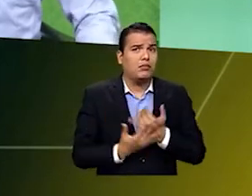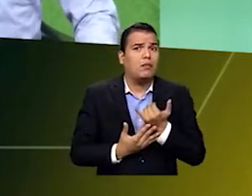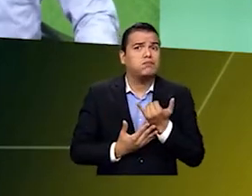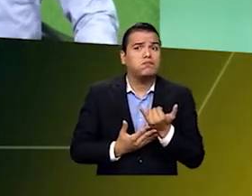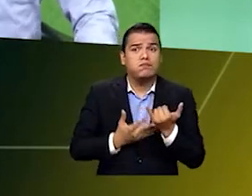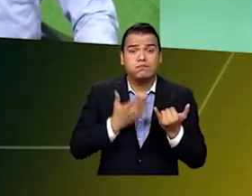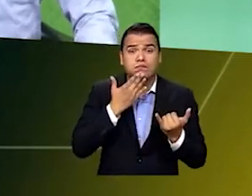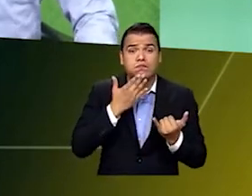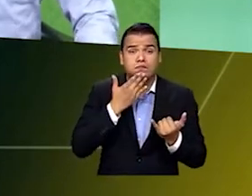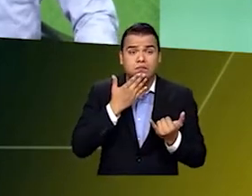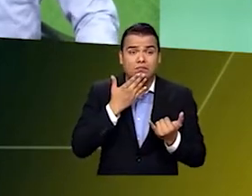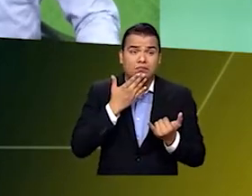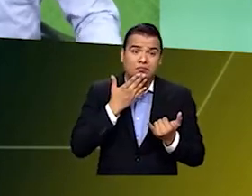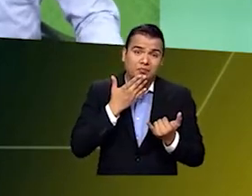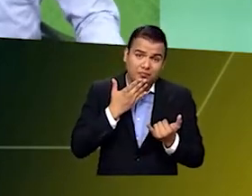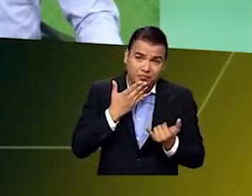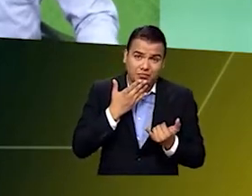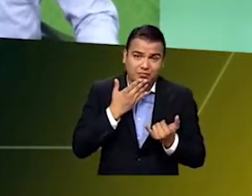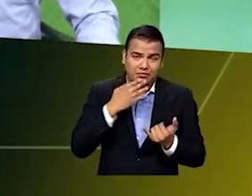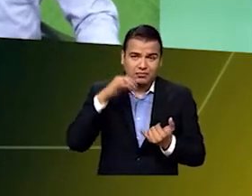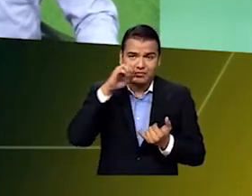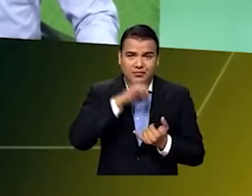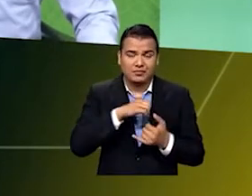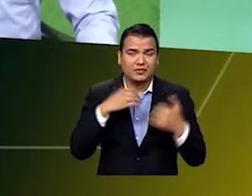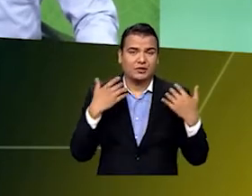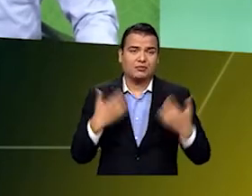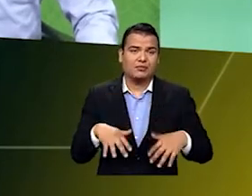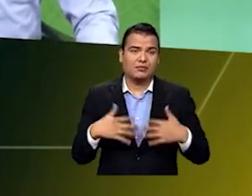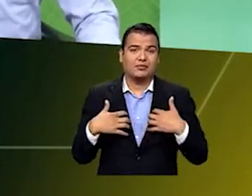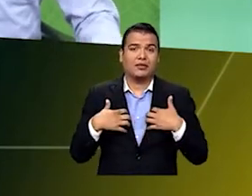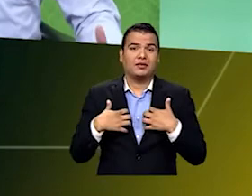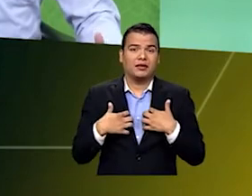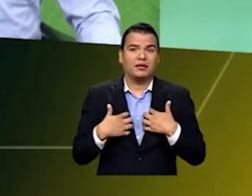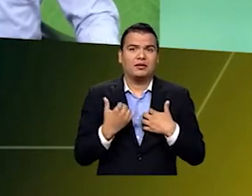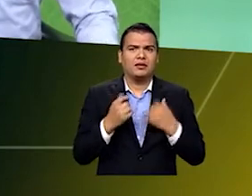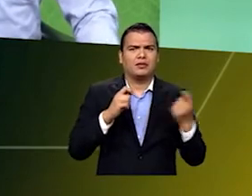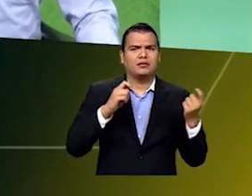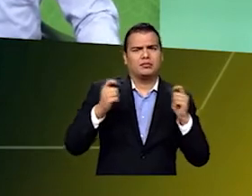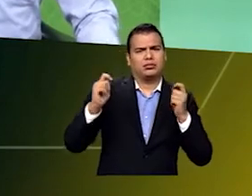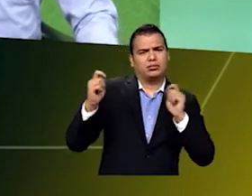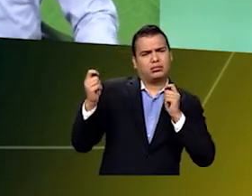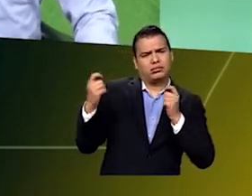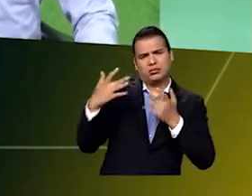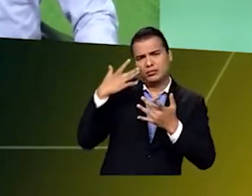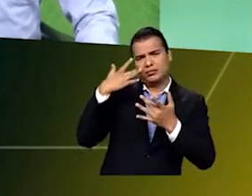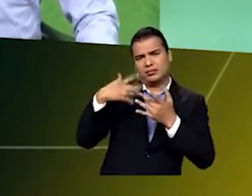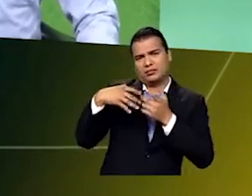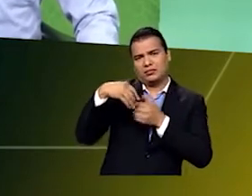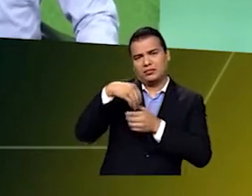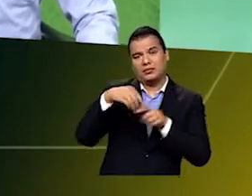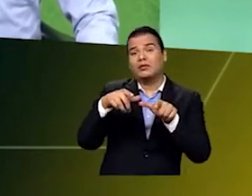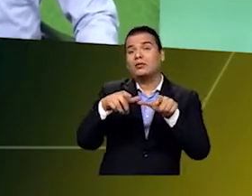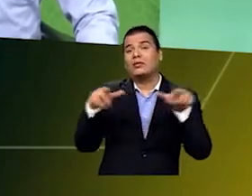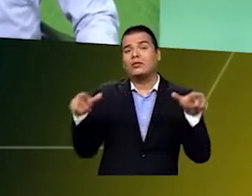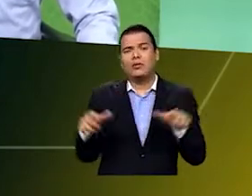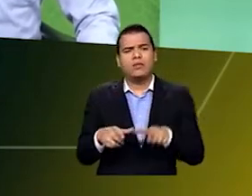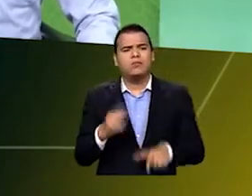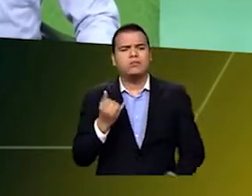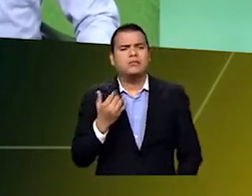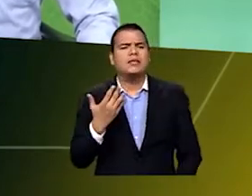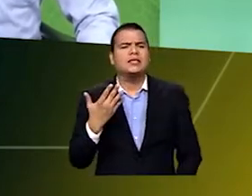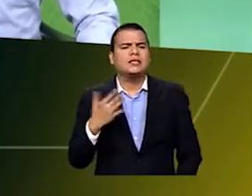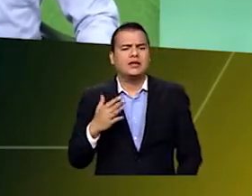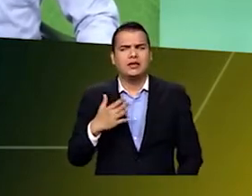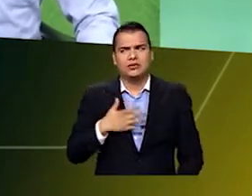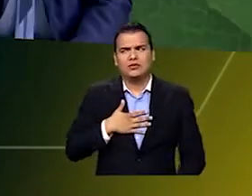metros. Eso es lo que hace tan rico que los animales evolucionan para esas áreas en específico. Tuve el privilegio,